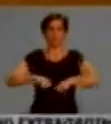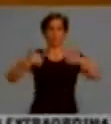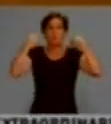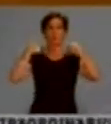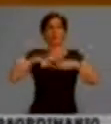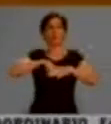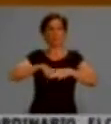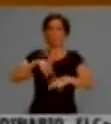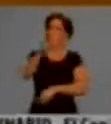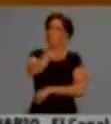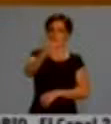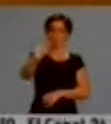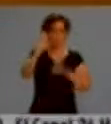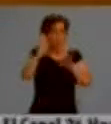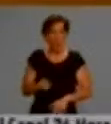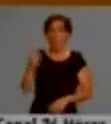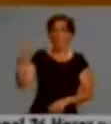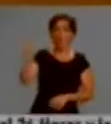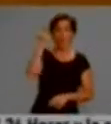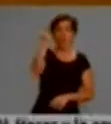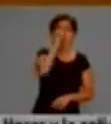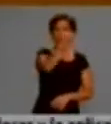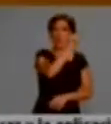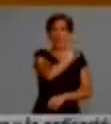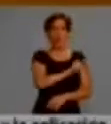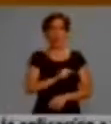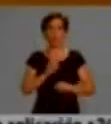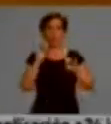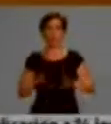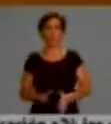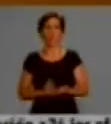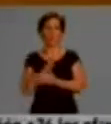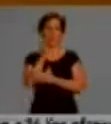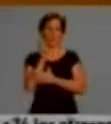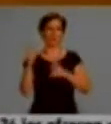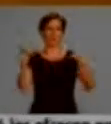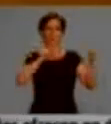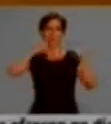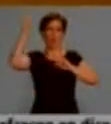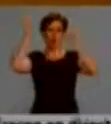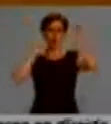También, como en todas partes. Es de justicia.